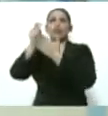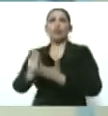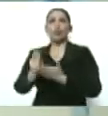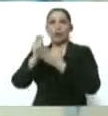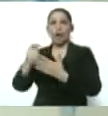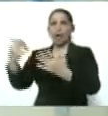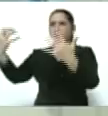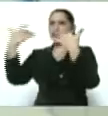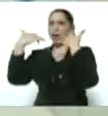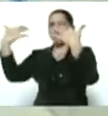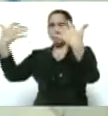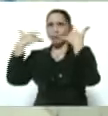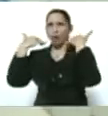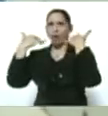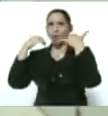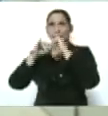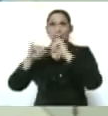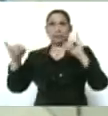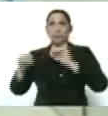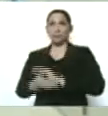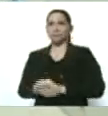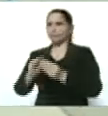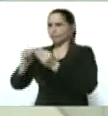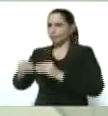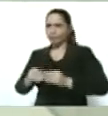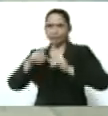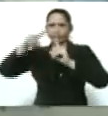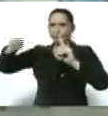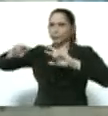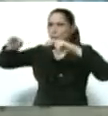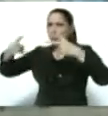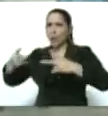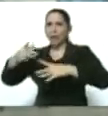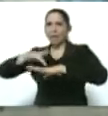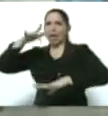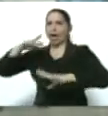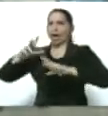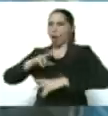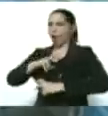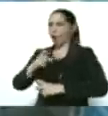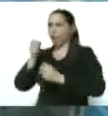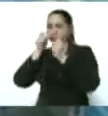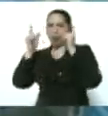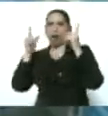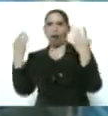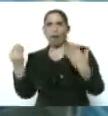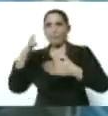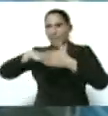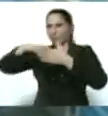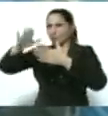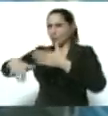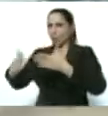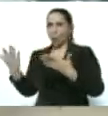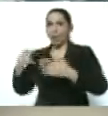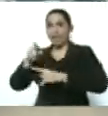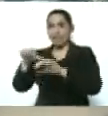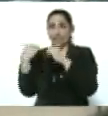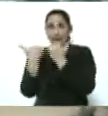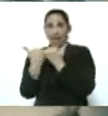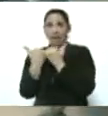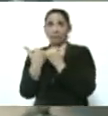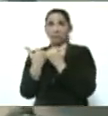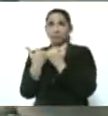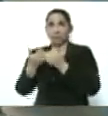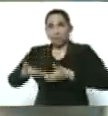aire acondicionado, se cristalizaron los pisos, toda la electricidad nueva, las pinturas epóxicas. Esta es una sala